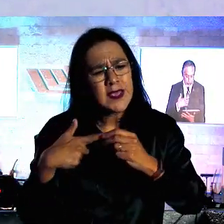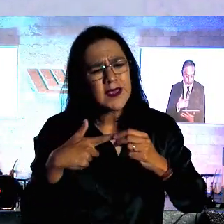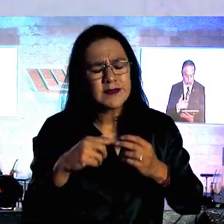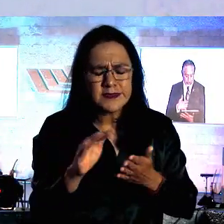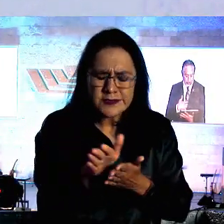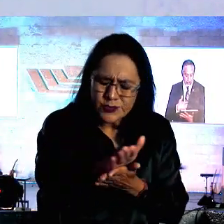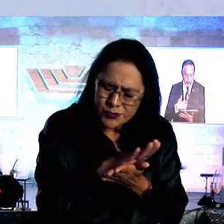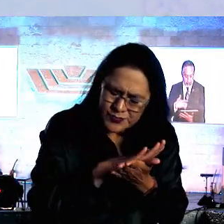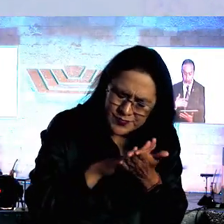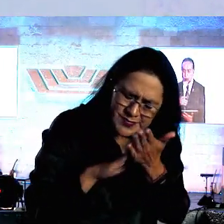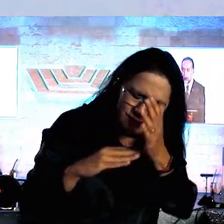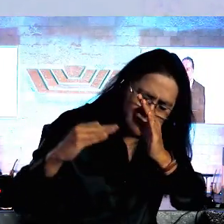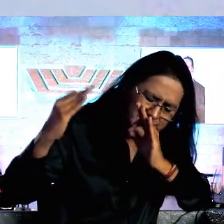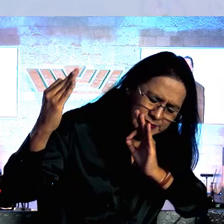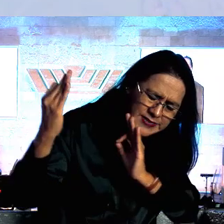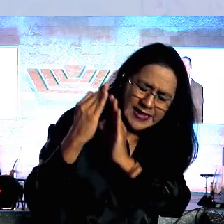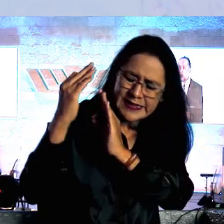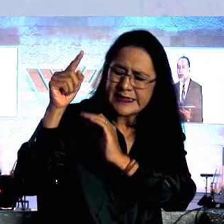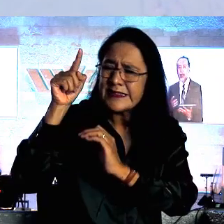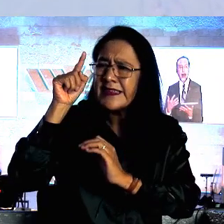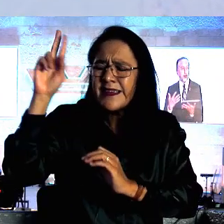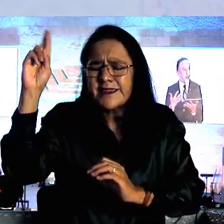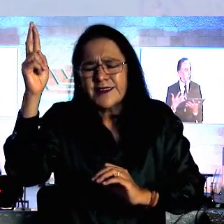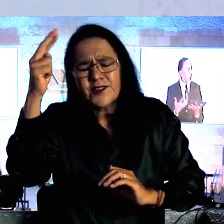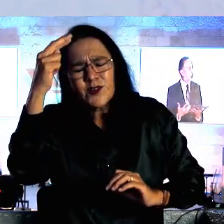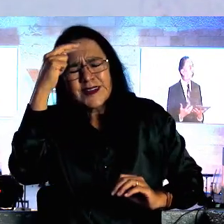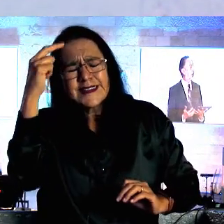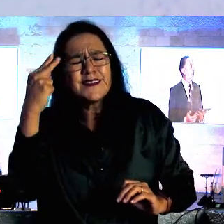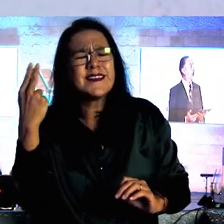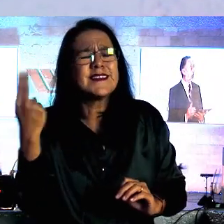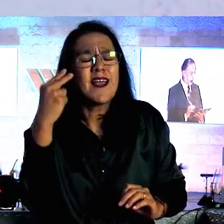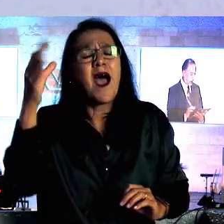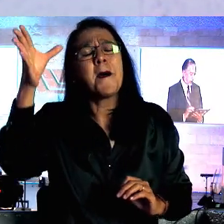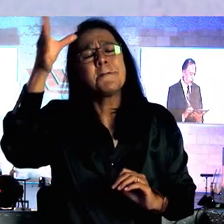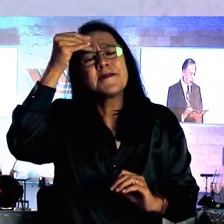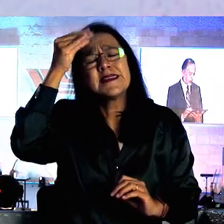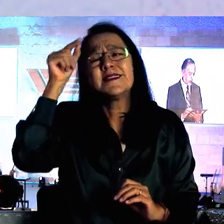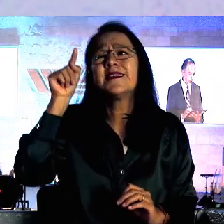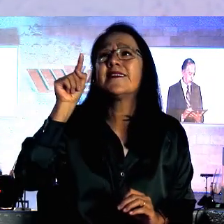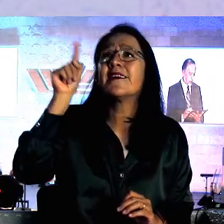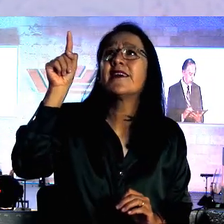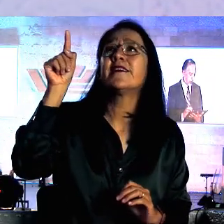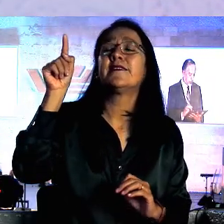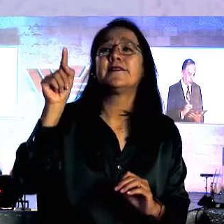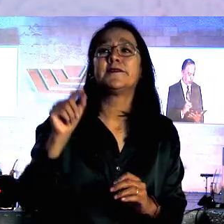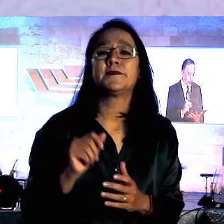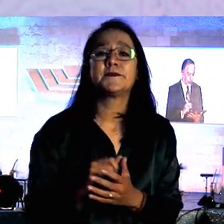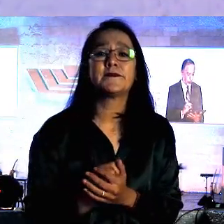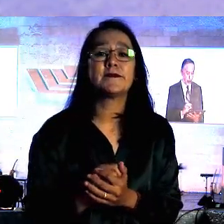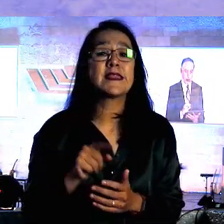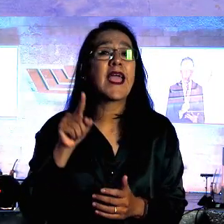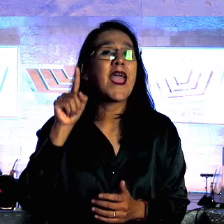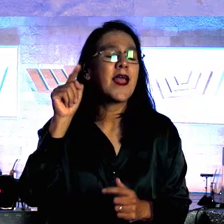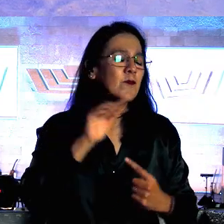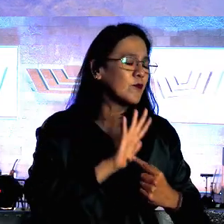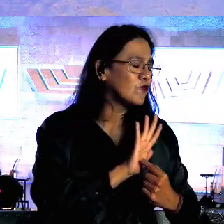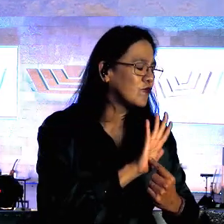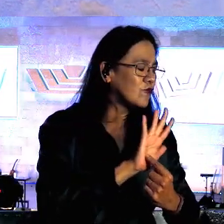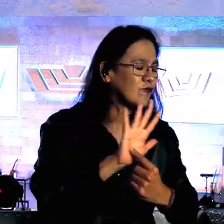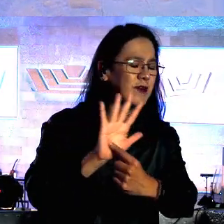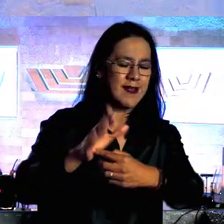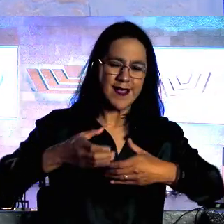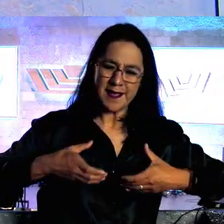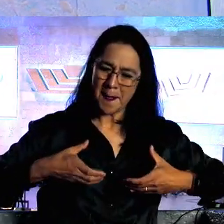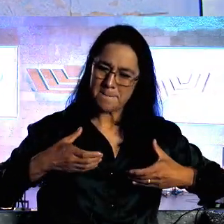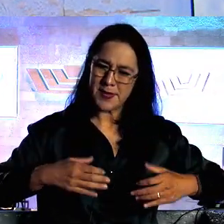humillarnos delante de él reconocer que necesitamos aprender de él él nos va a mostrar sus caminos